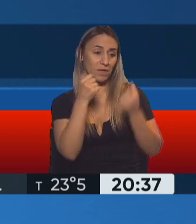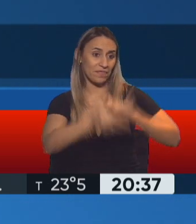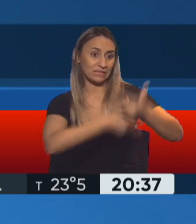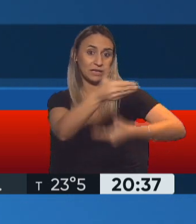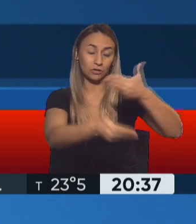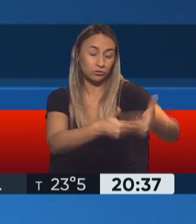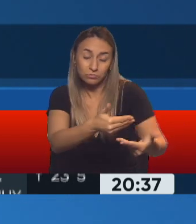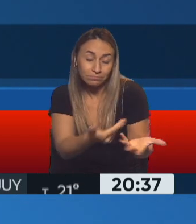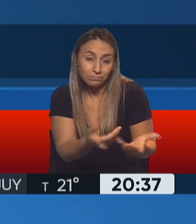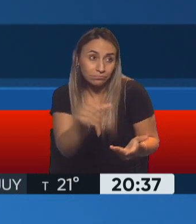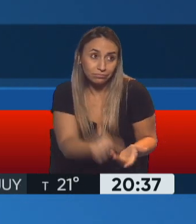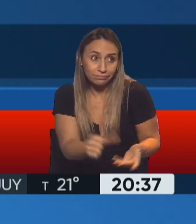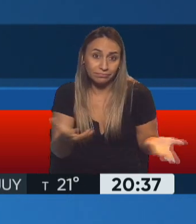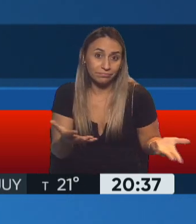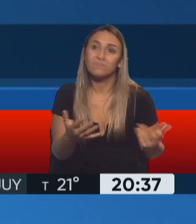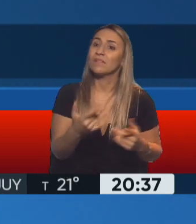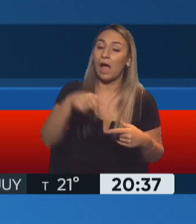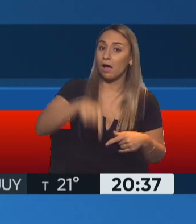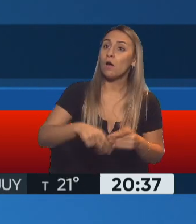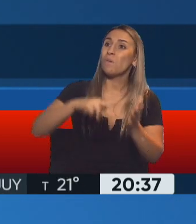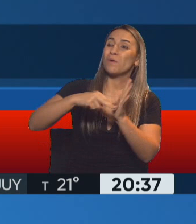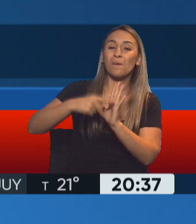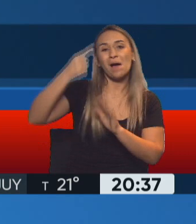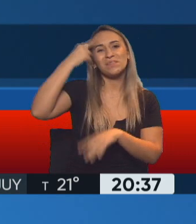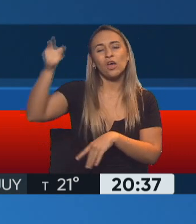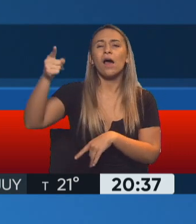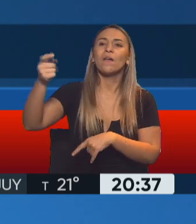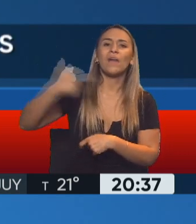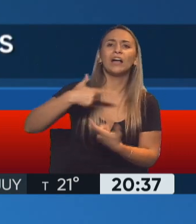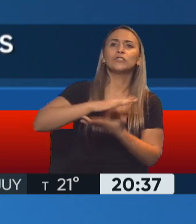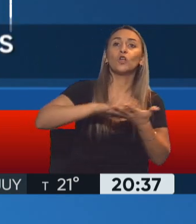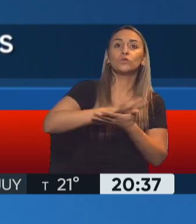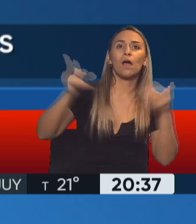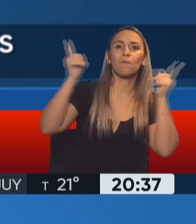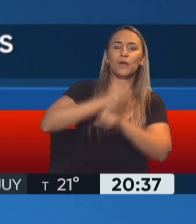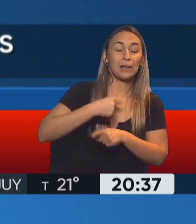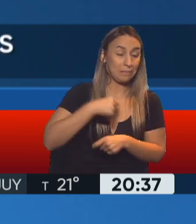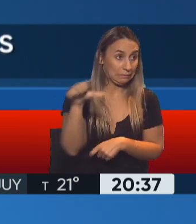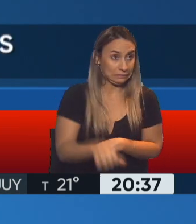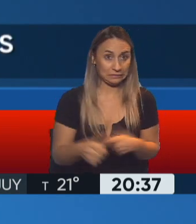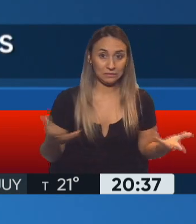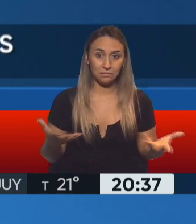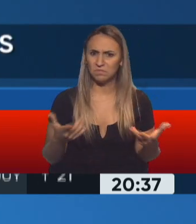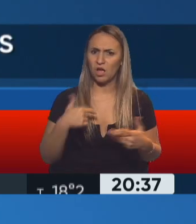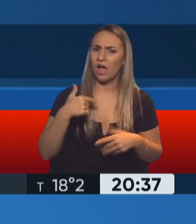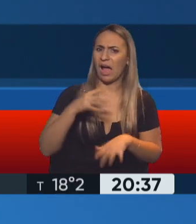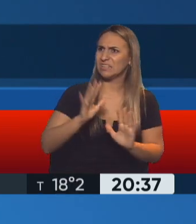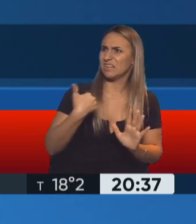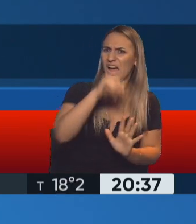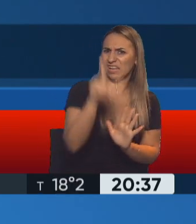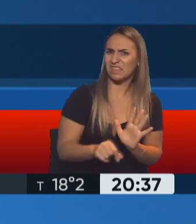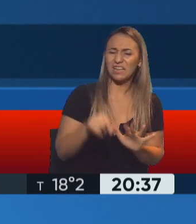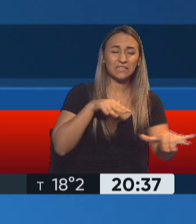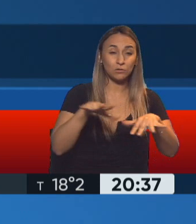no puede tener una actitud digamos tan golosa al fondo monetario internacional respecto a nuestro país después las condiciones en las que les presto después de una